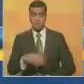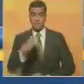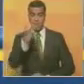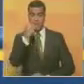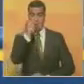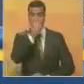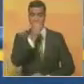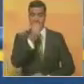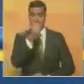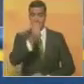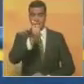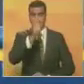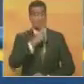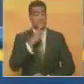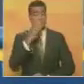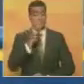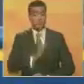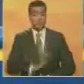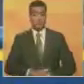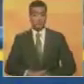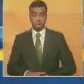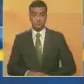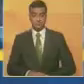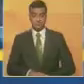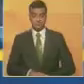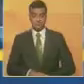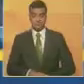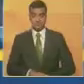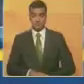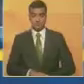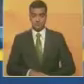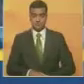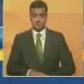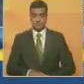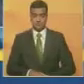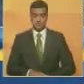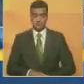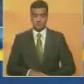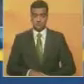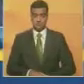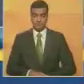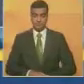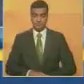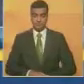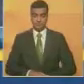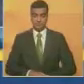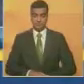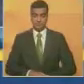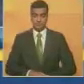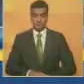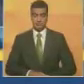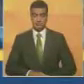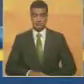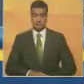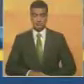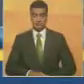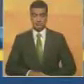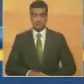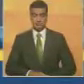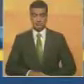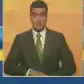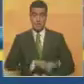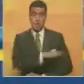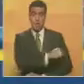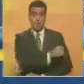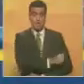nasales. El mismo se alojó pues en la región occipital y lamentablemente falleció en